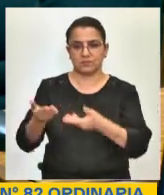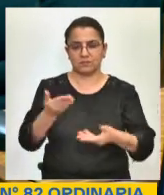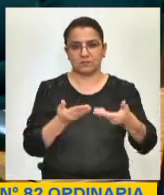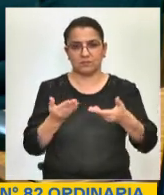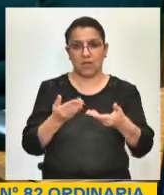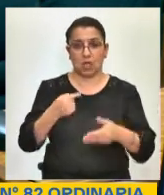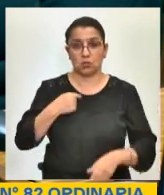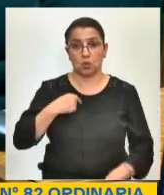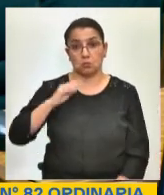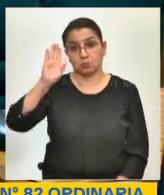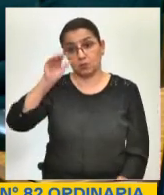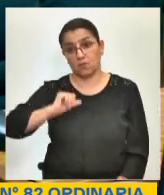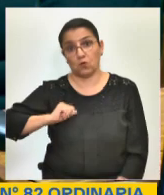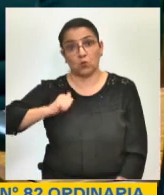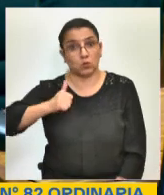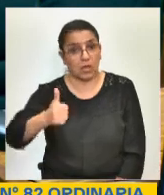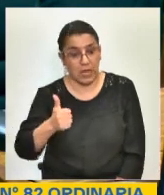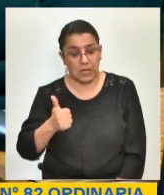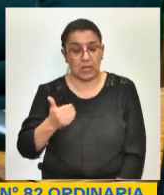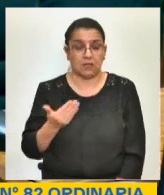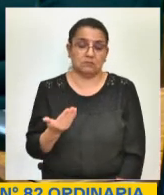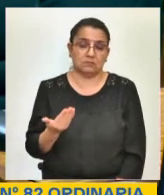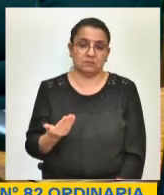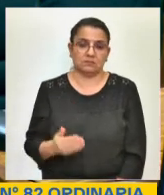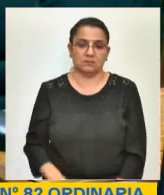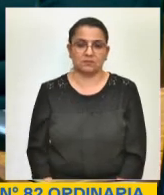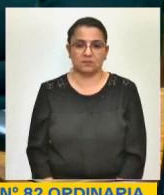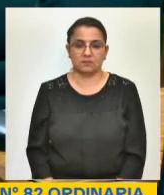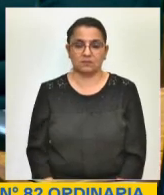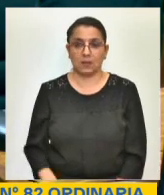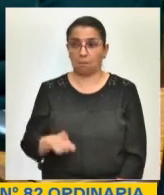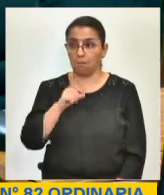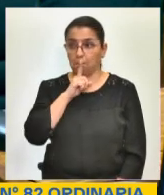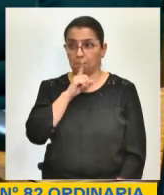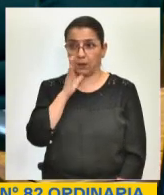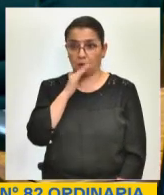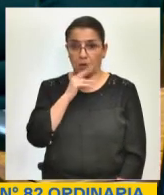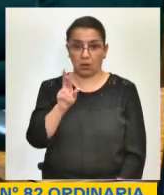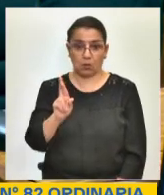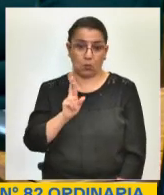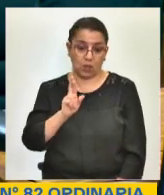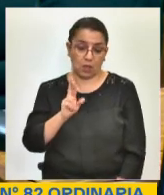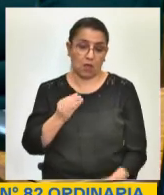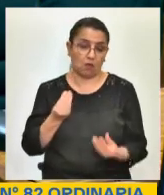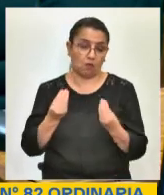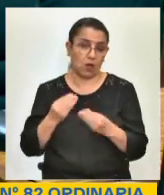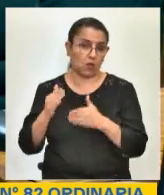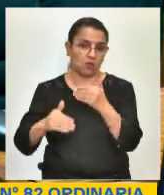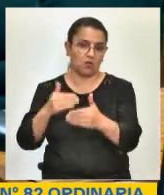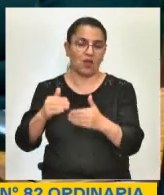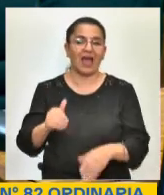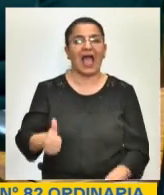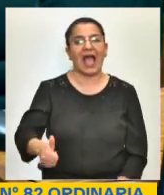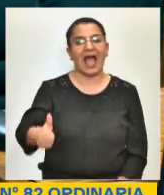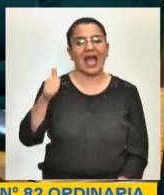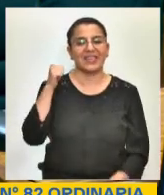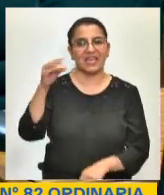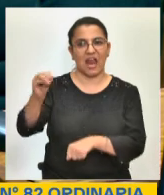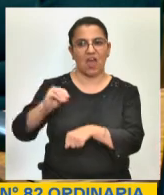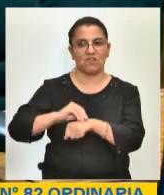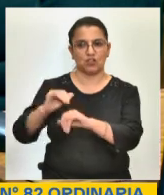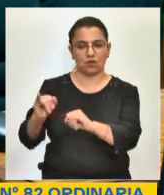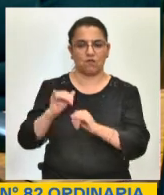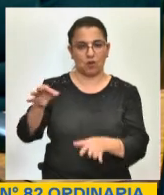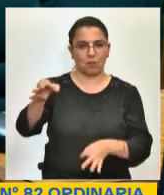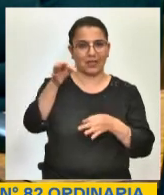que necesitaran hubo silencio y dije Bueno estarán avanzando Ayer me llega un comunicado los trabajadores me